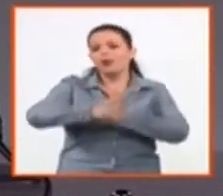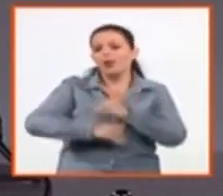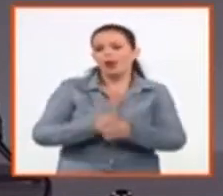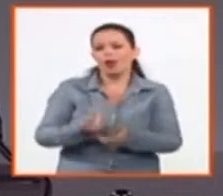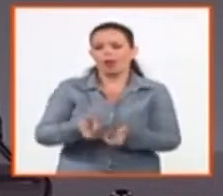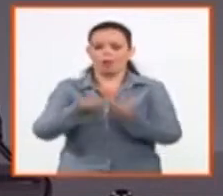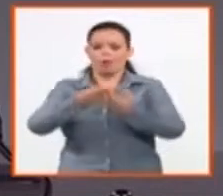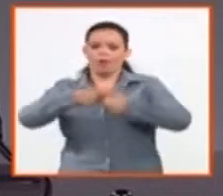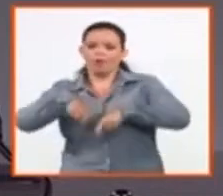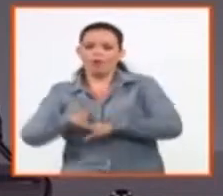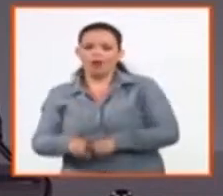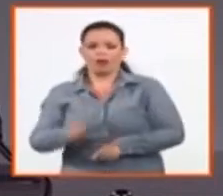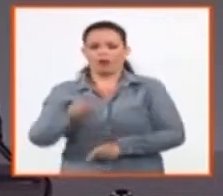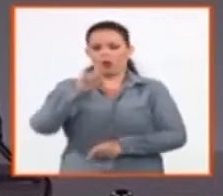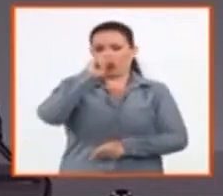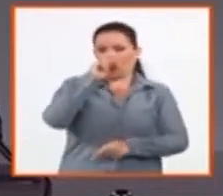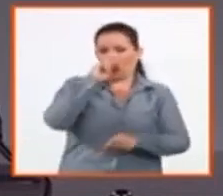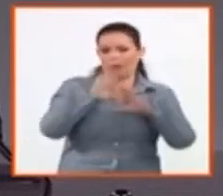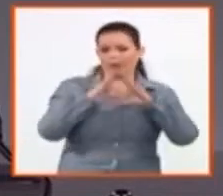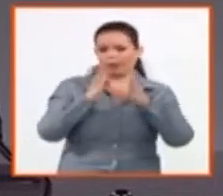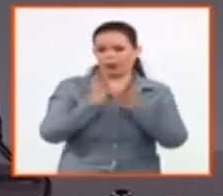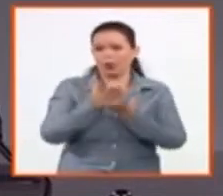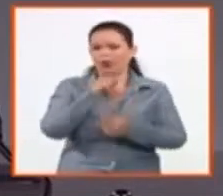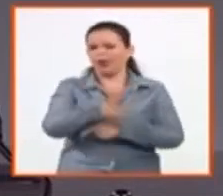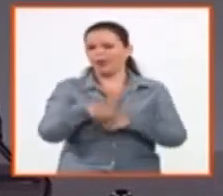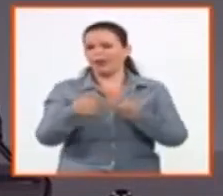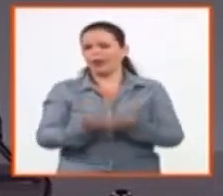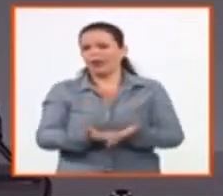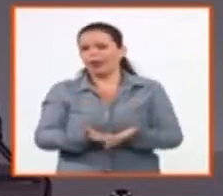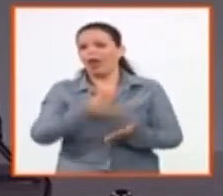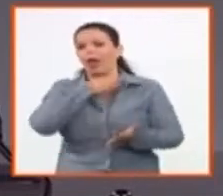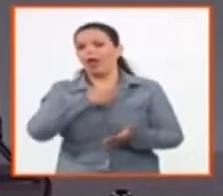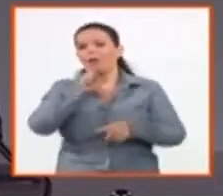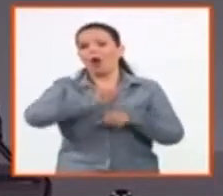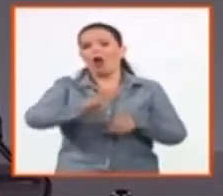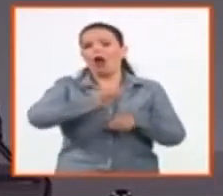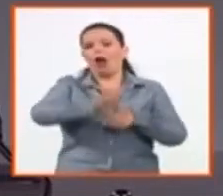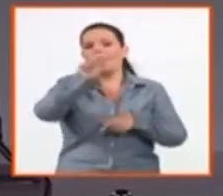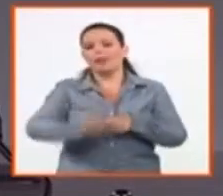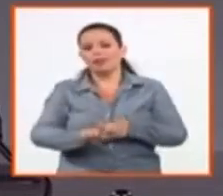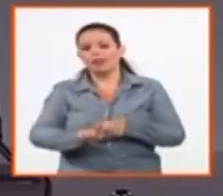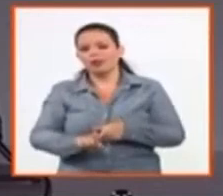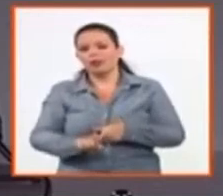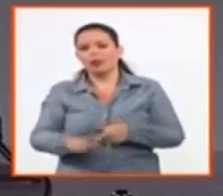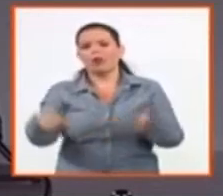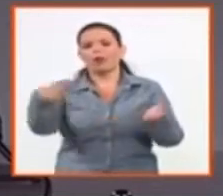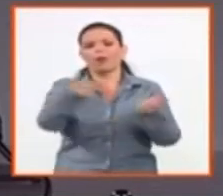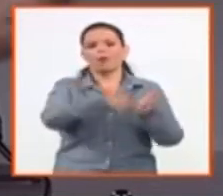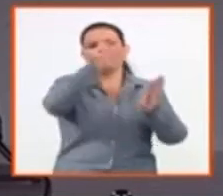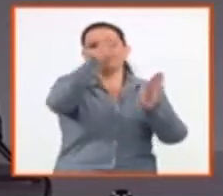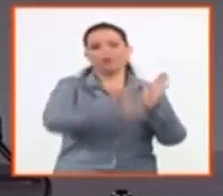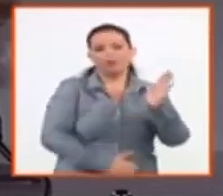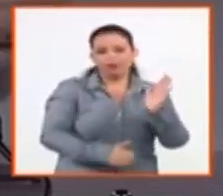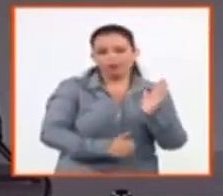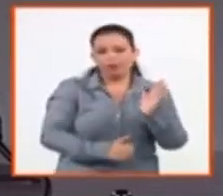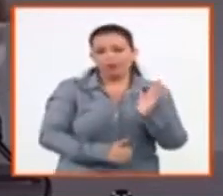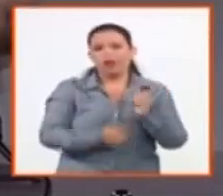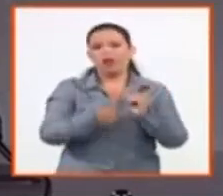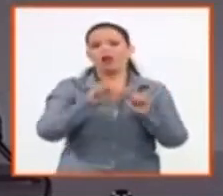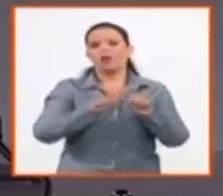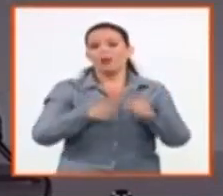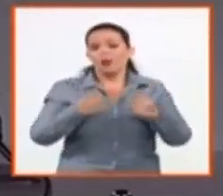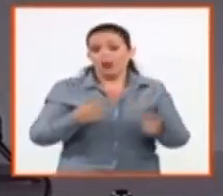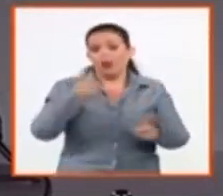a los cosechadores, o sea, a los campesinos, e inclusive a la gente traficaban para permitirles que pudieran pasar el tráfico. O sea, que todo es, hay